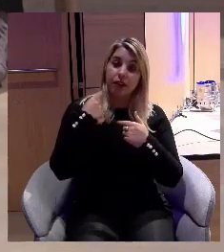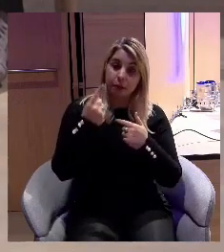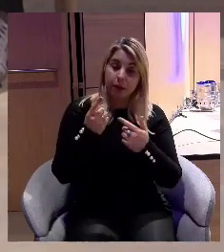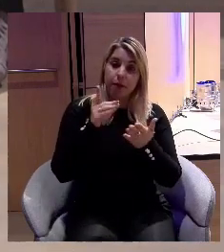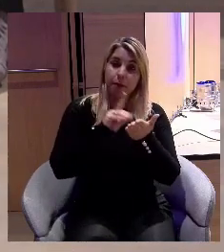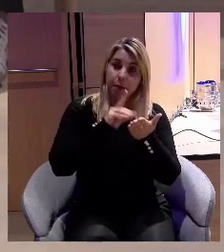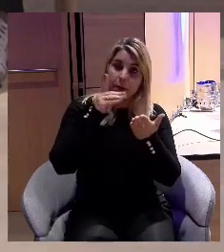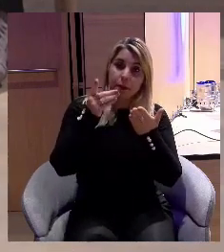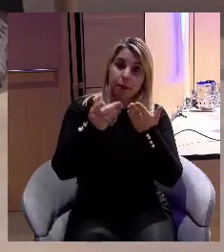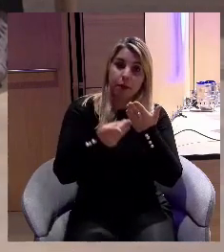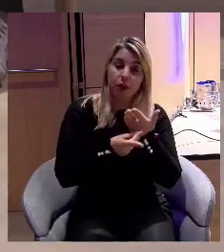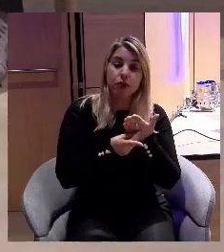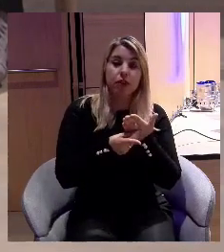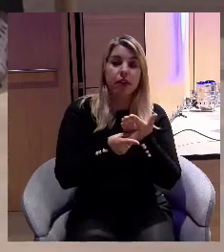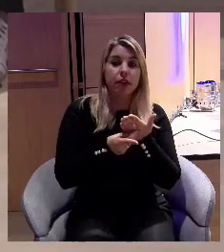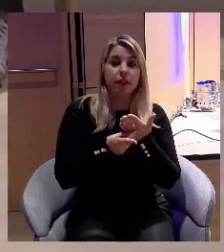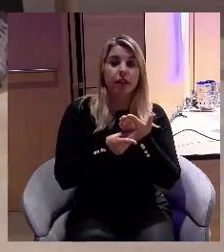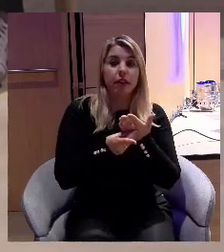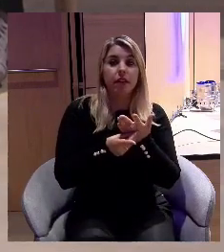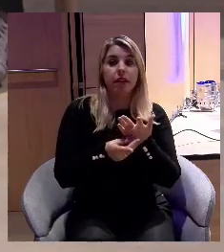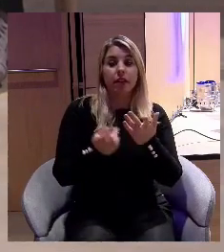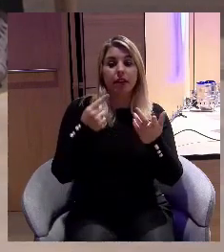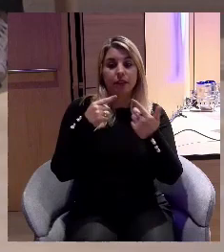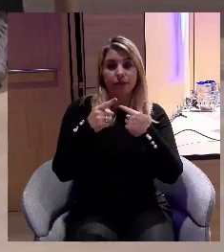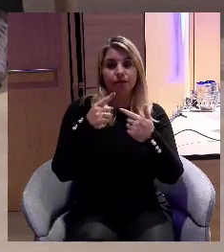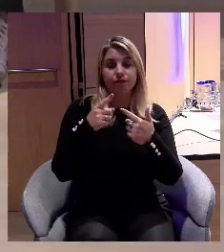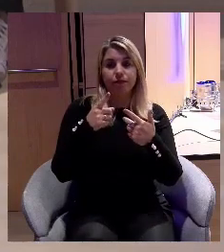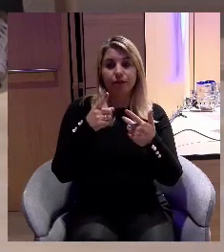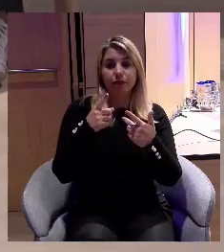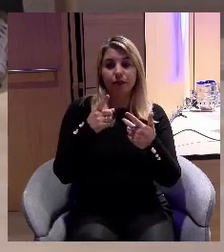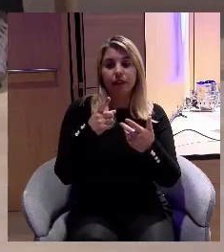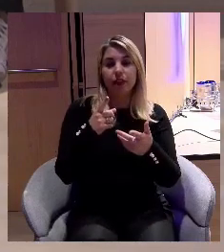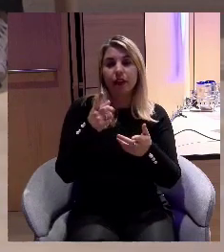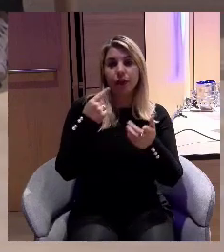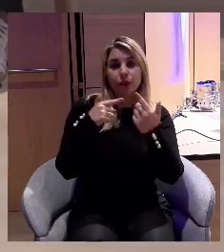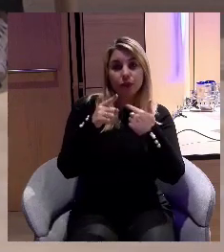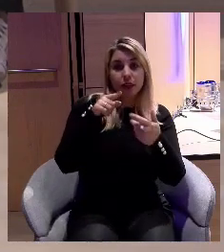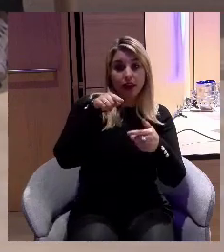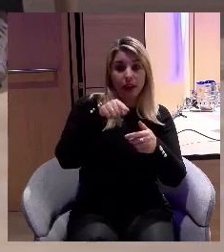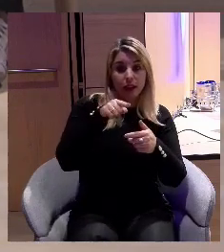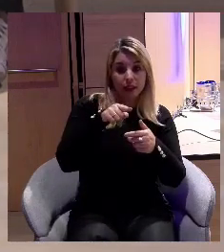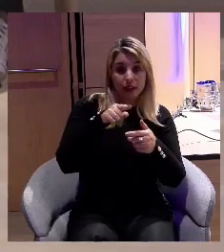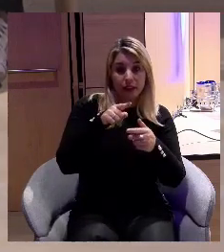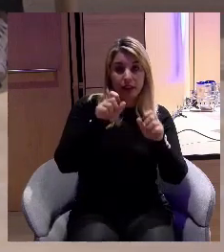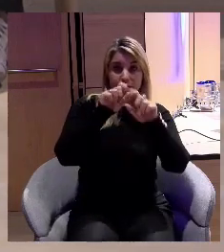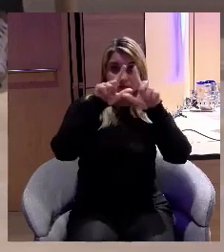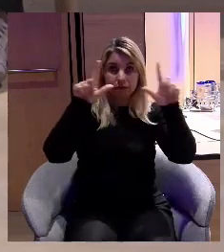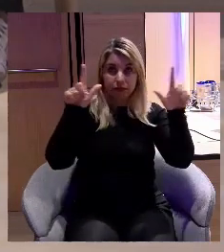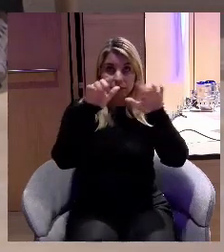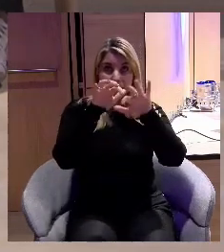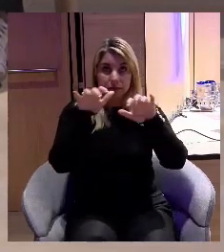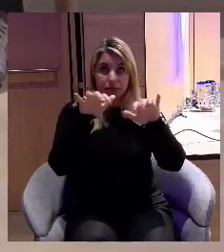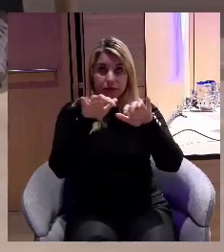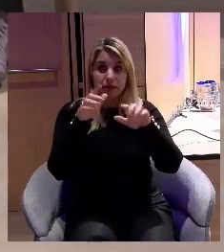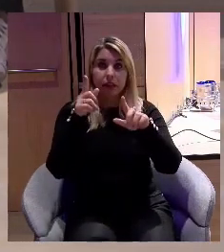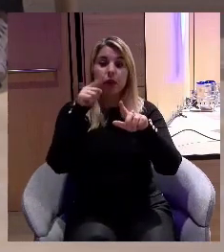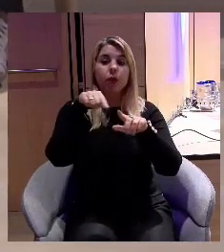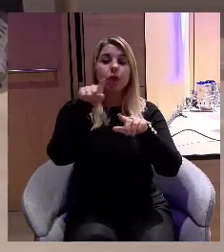publicando, un proyecto que ellos se crearon. Yo llegué como, vale, tenemos esta plataforma, tenemos esta oportunidad, ¿qué quieren